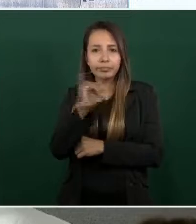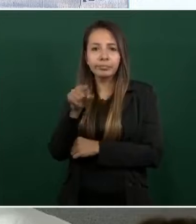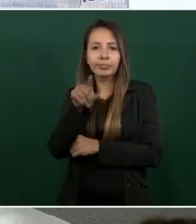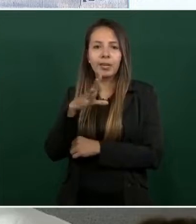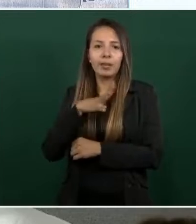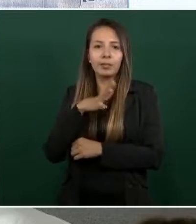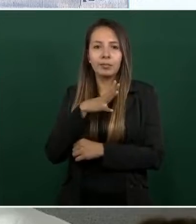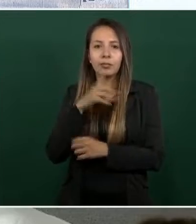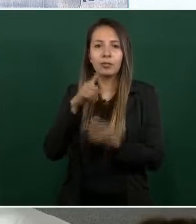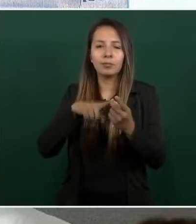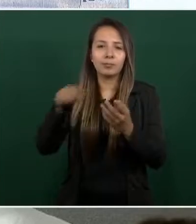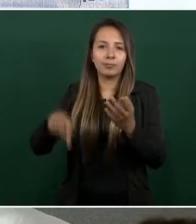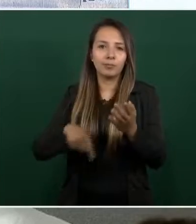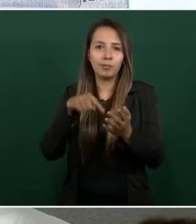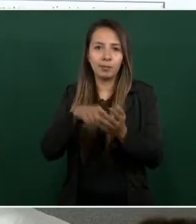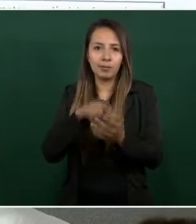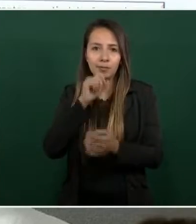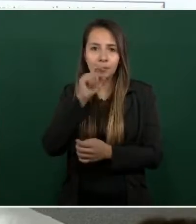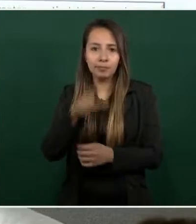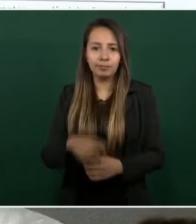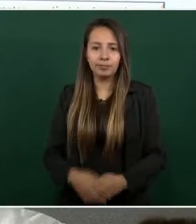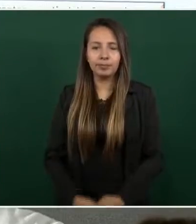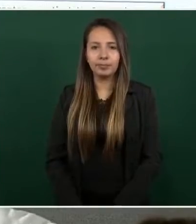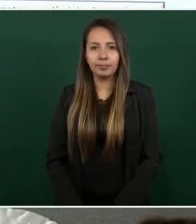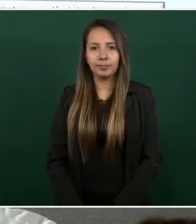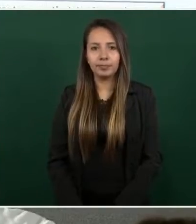se encontraban. Adelante, por favor.